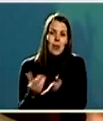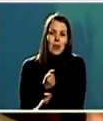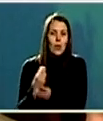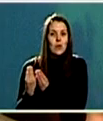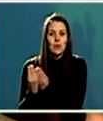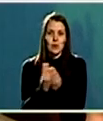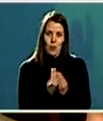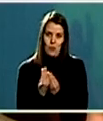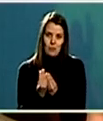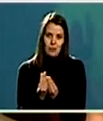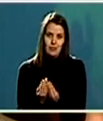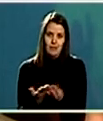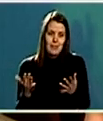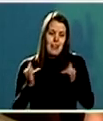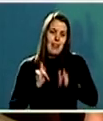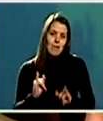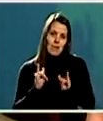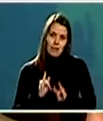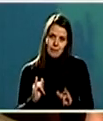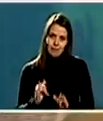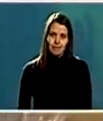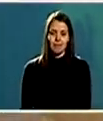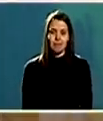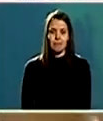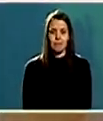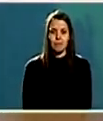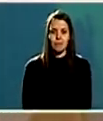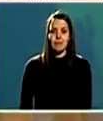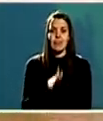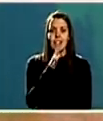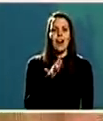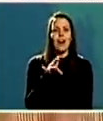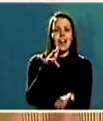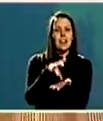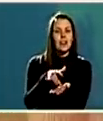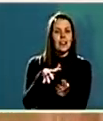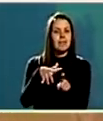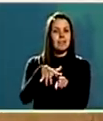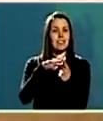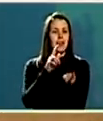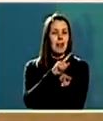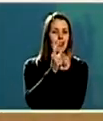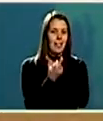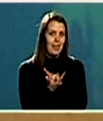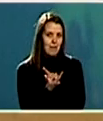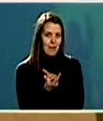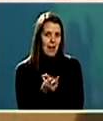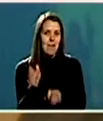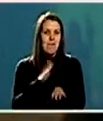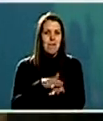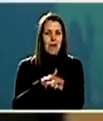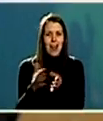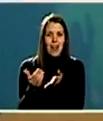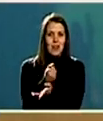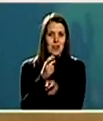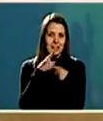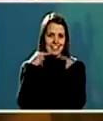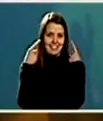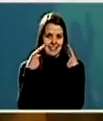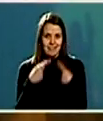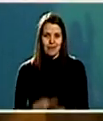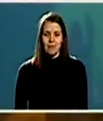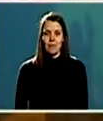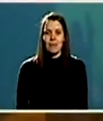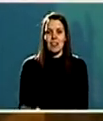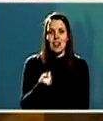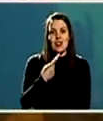estaros compañeros e pasar un rato agrre toca mudar a realidade para arrancar oor dos risos